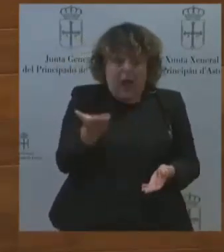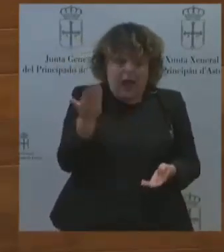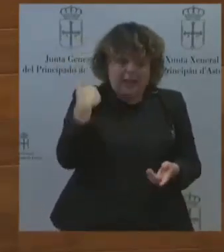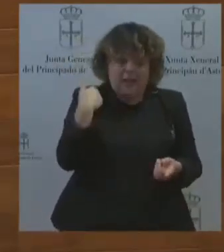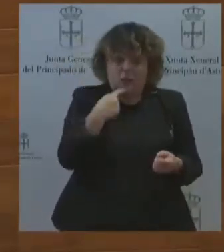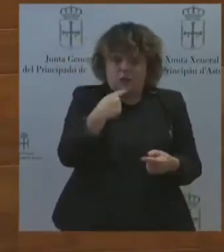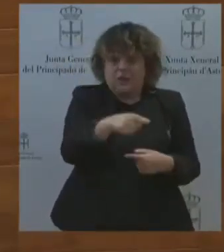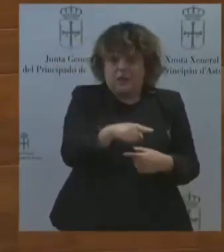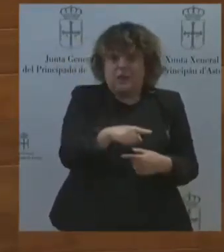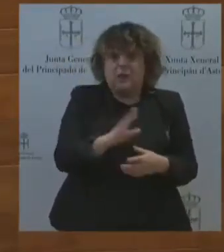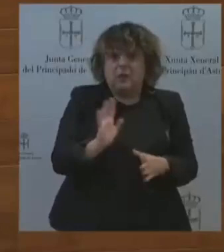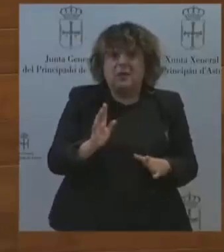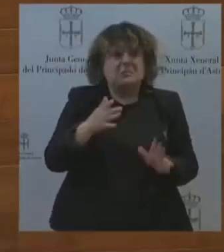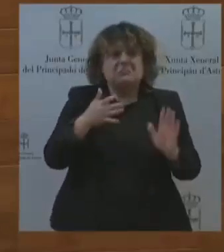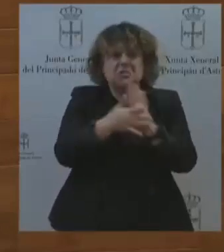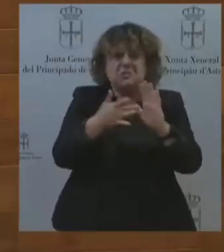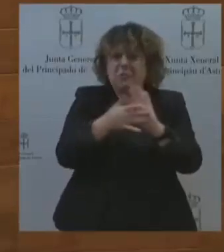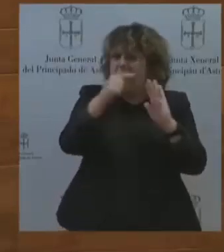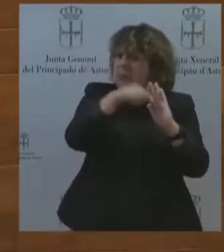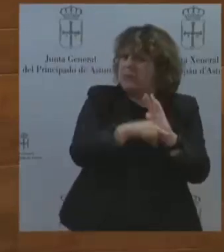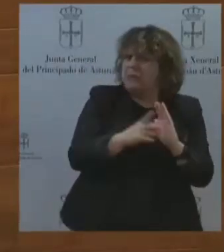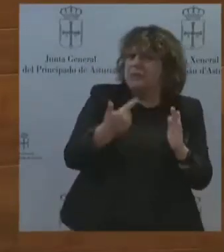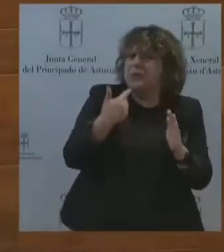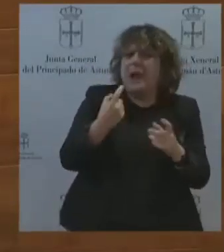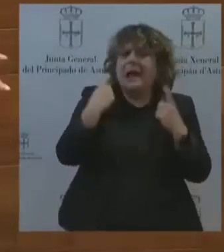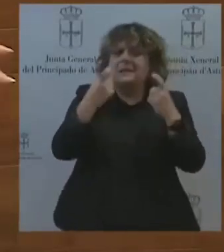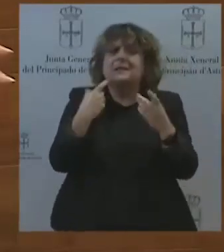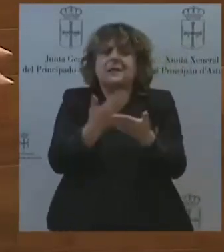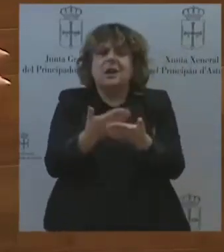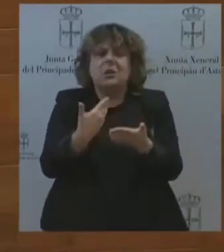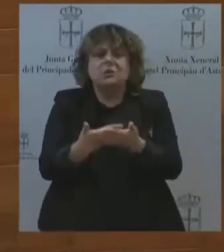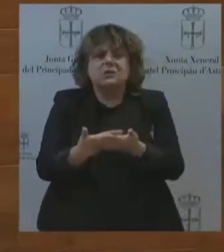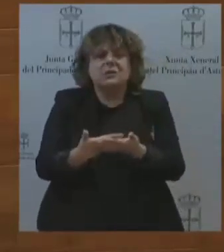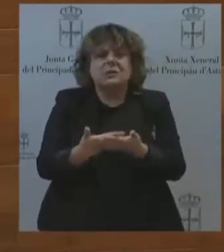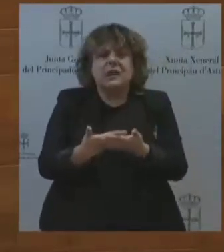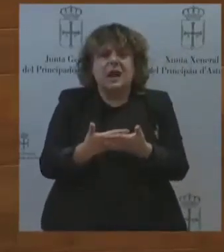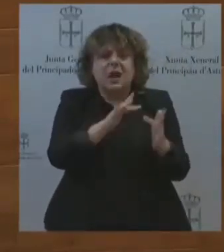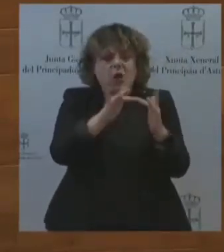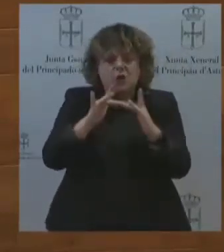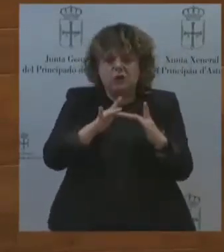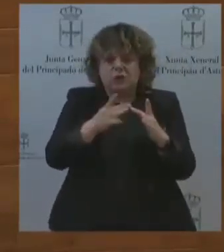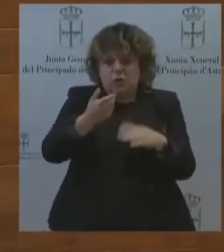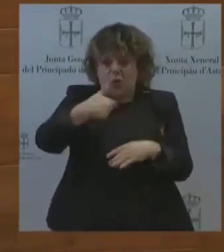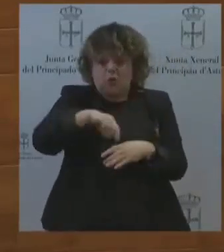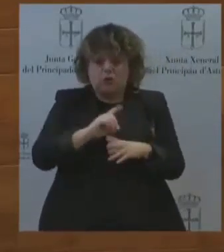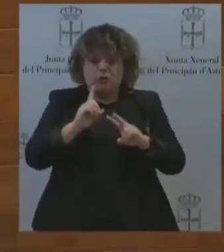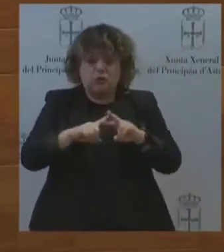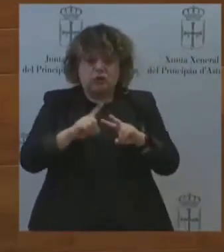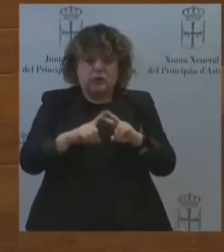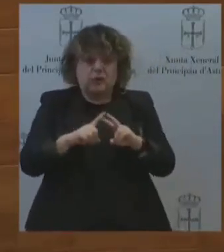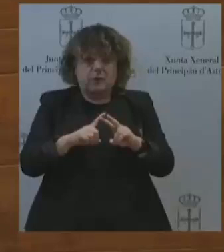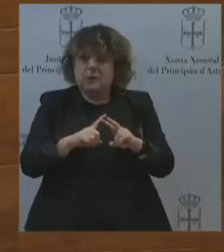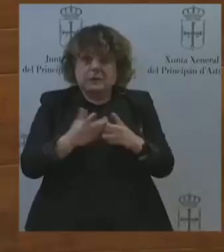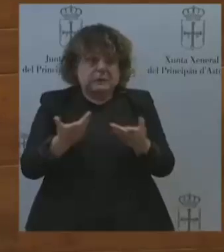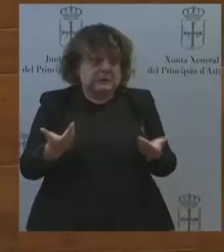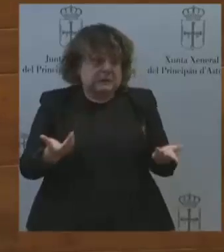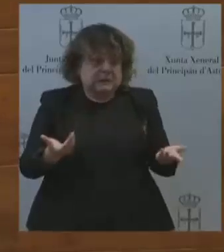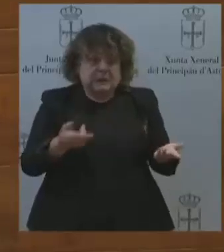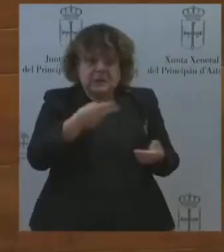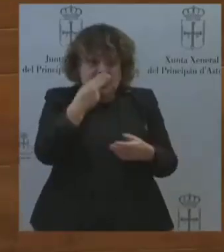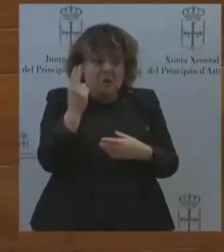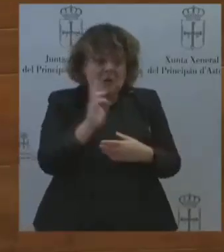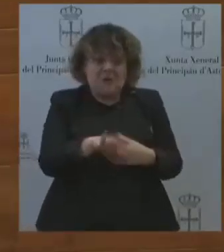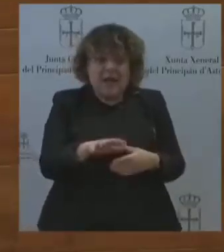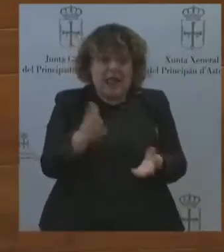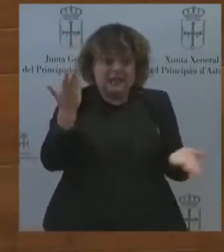intentar justificar el no haber tenido contacto con Vox, se cae por su propio peso, señor Barbón. Ayer, además,